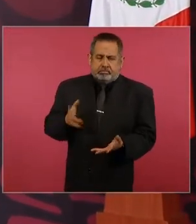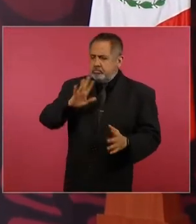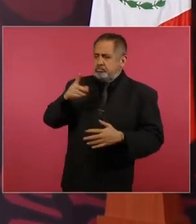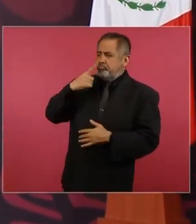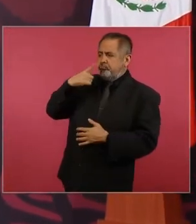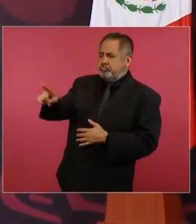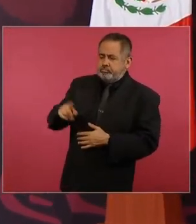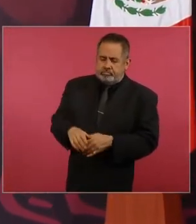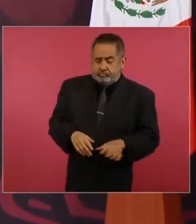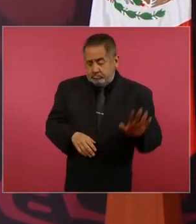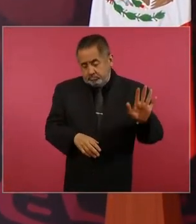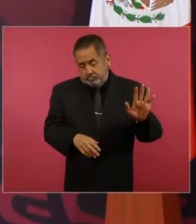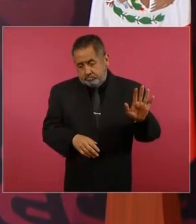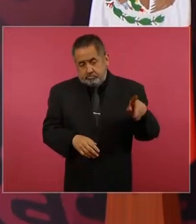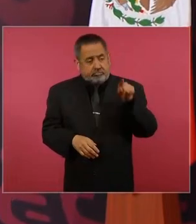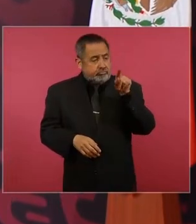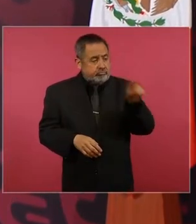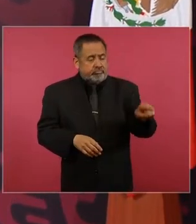y